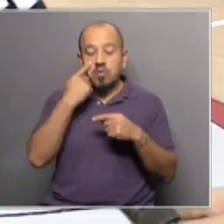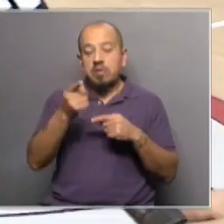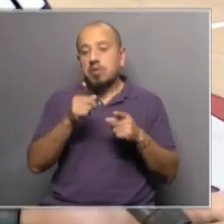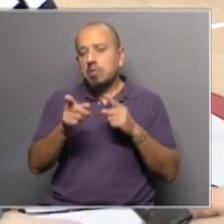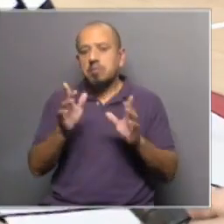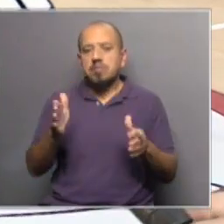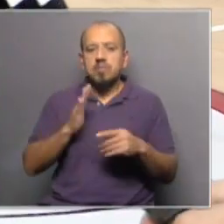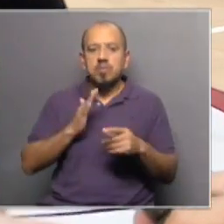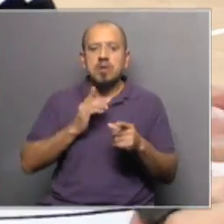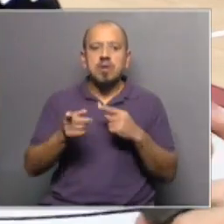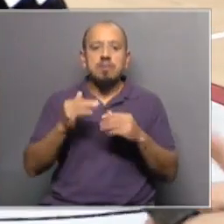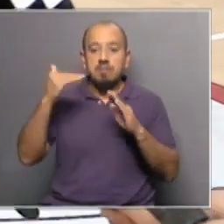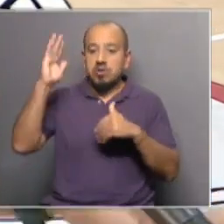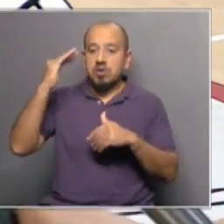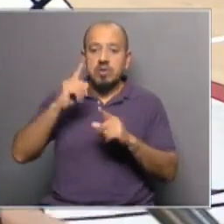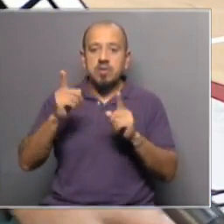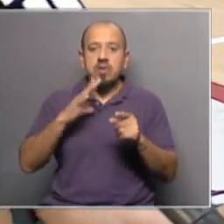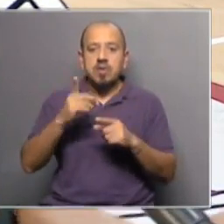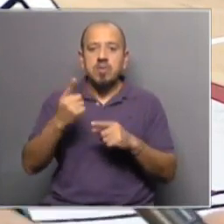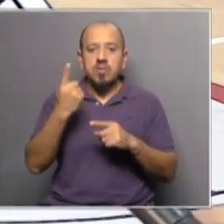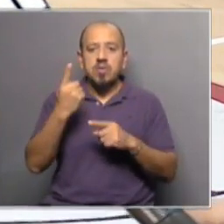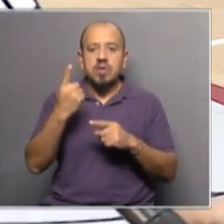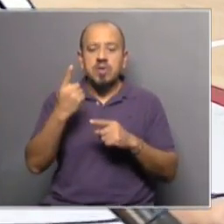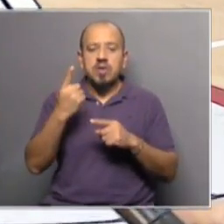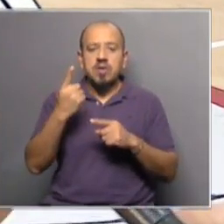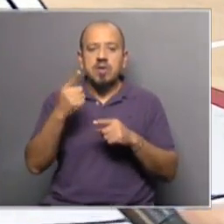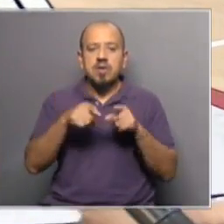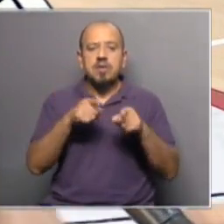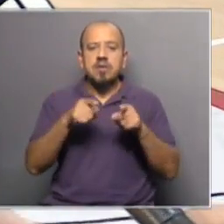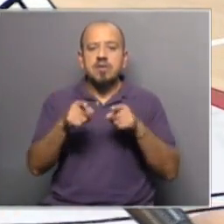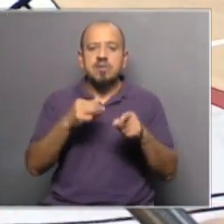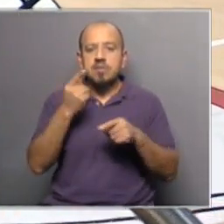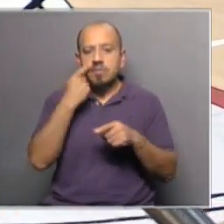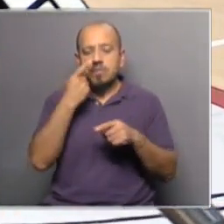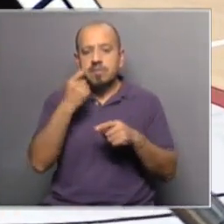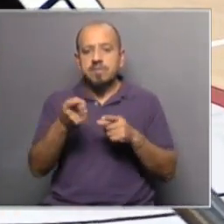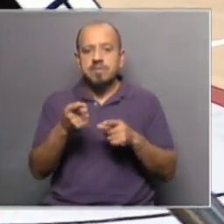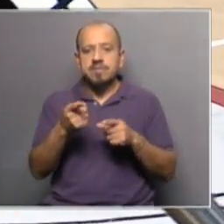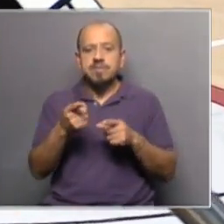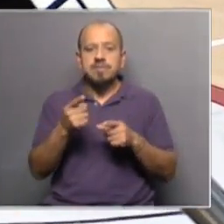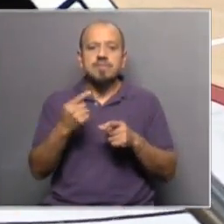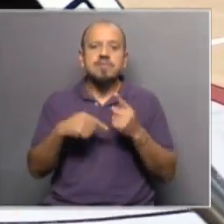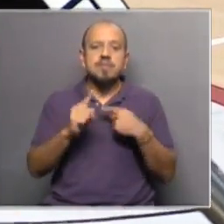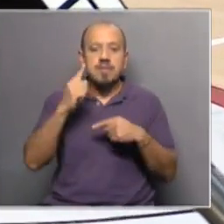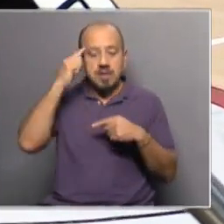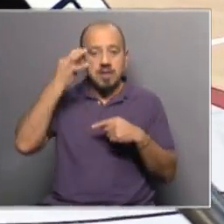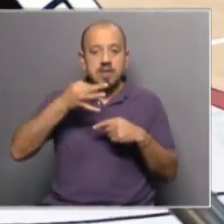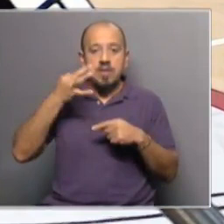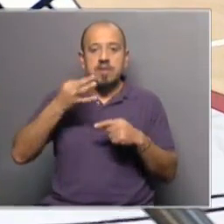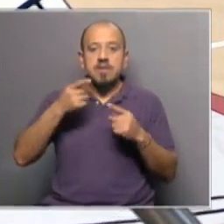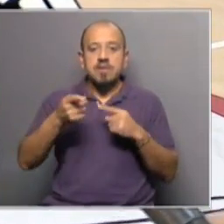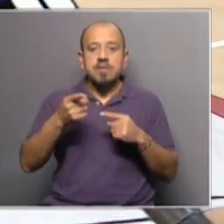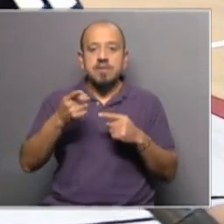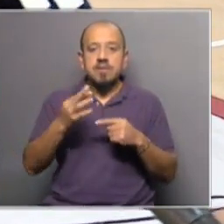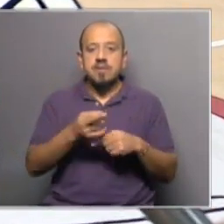en formativas, y este año creo que hay una entrenadora que está dirigiendo formativas masculinas. Pero en realidad, sí, llama